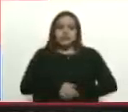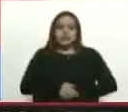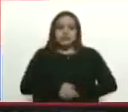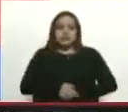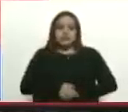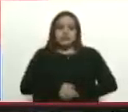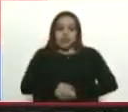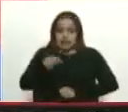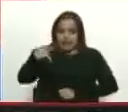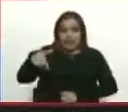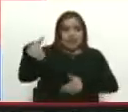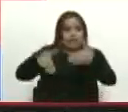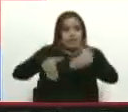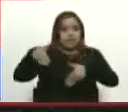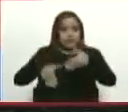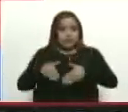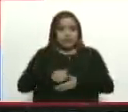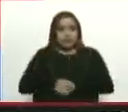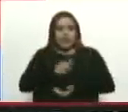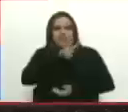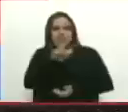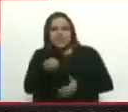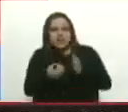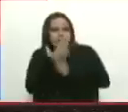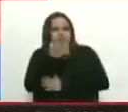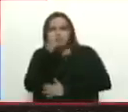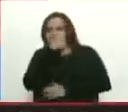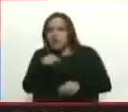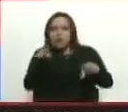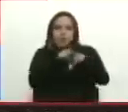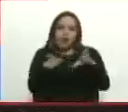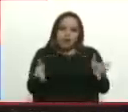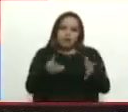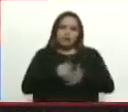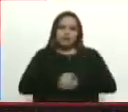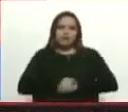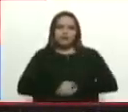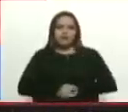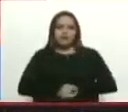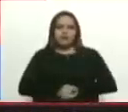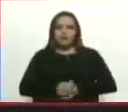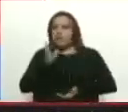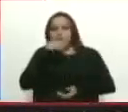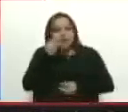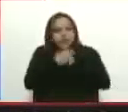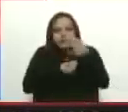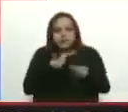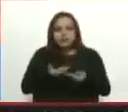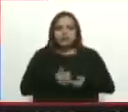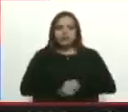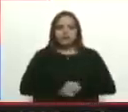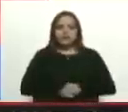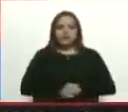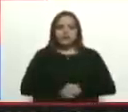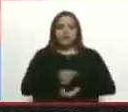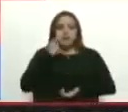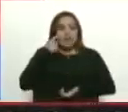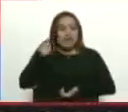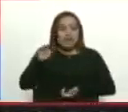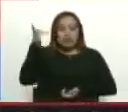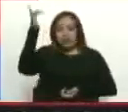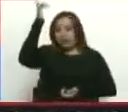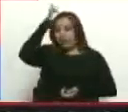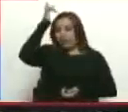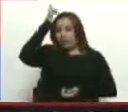2015. Esta elección del 20 de mayo no había ocurrido. No había ocurrido. Es la hipocresía